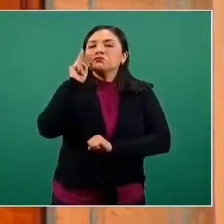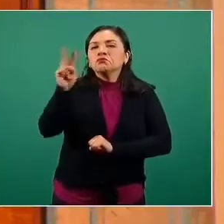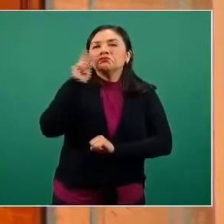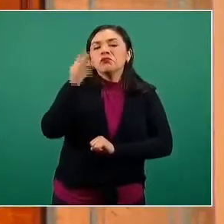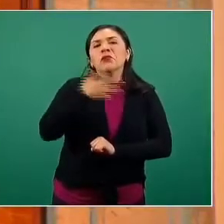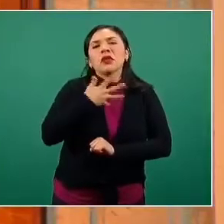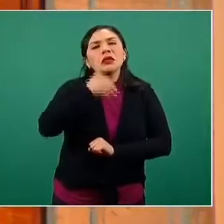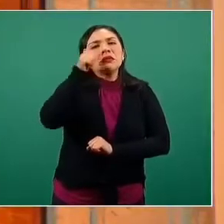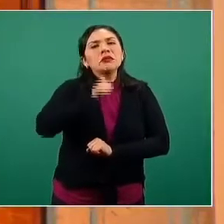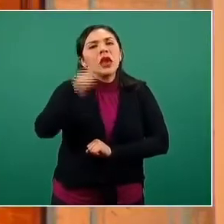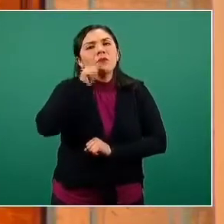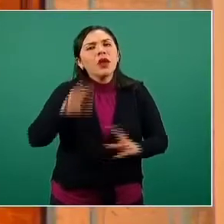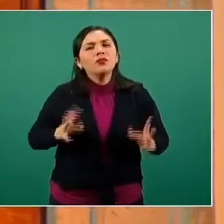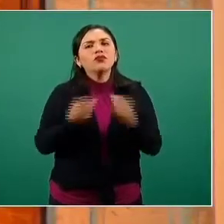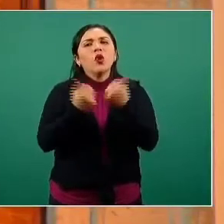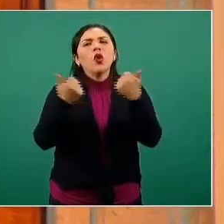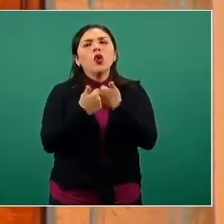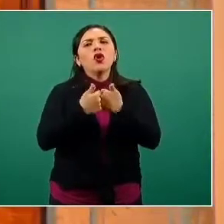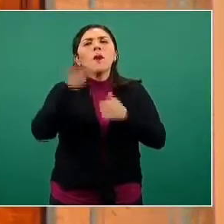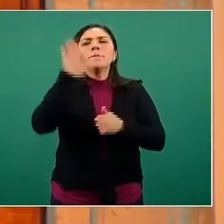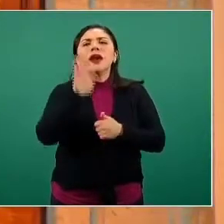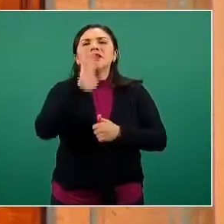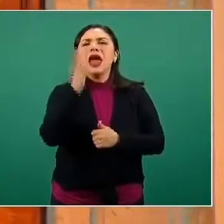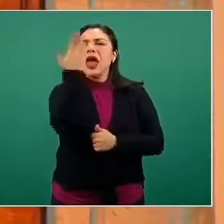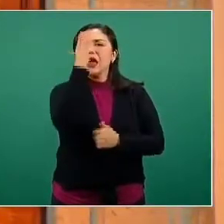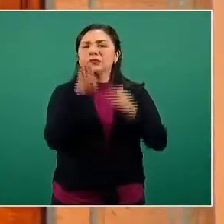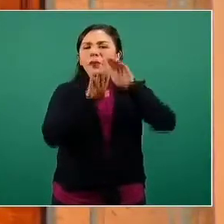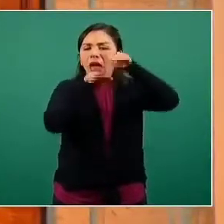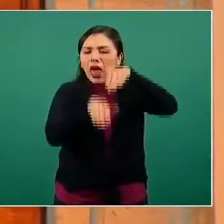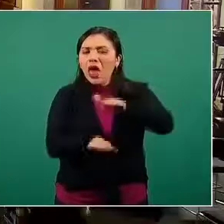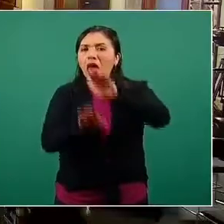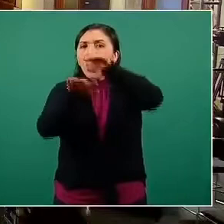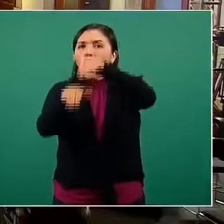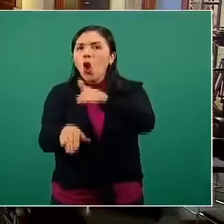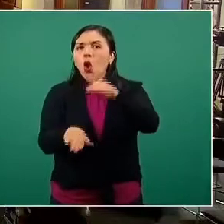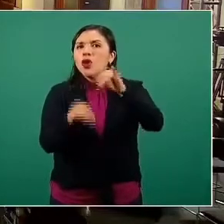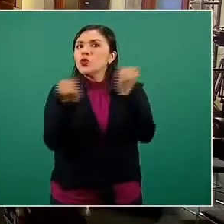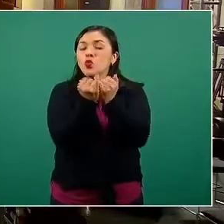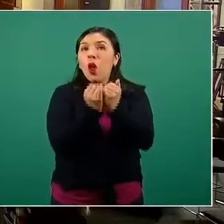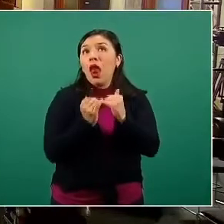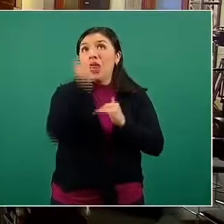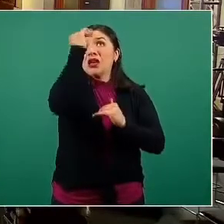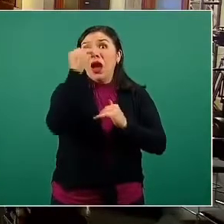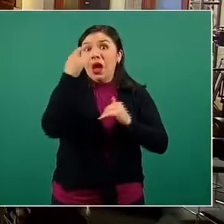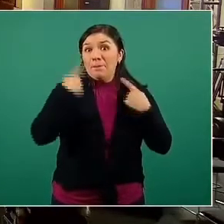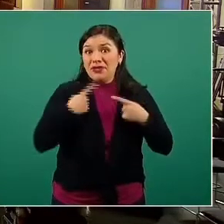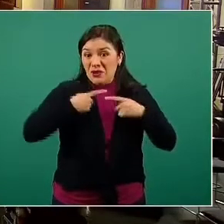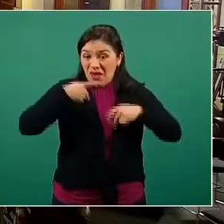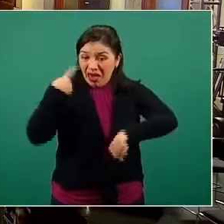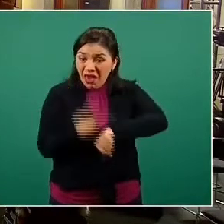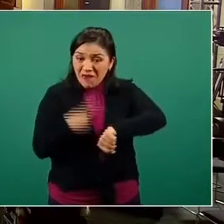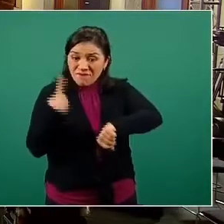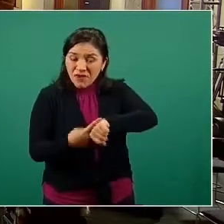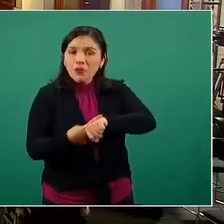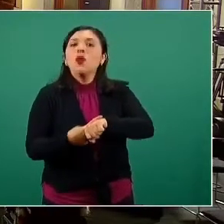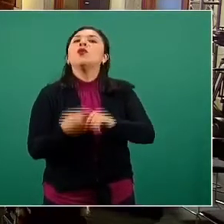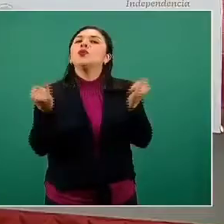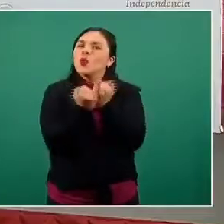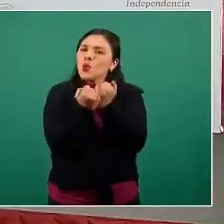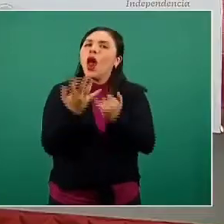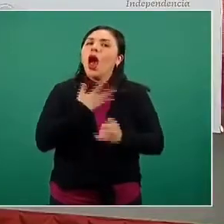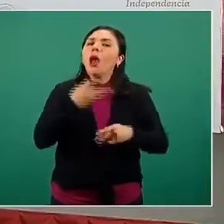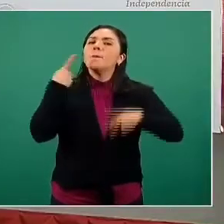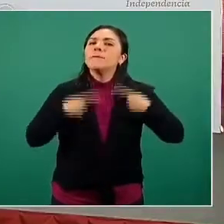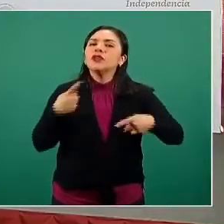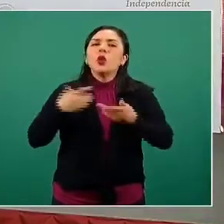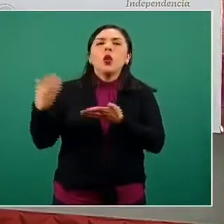llevan una imagen en espejo, lo que quiere decir que así como la gente también está enfermando, felizmente también un buen